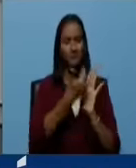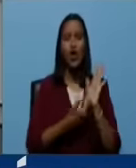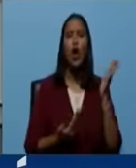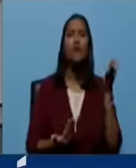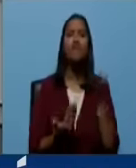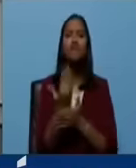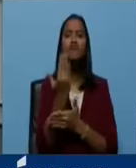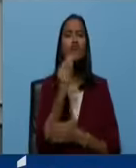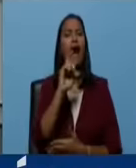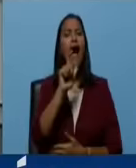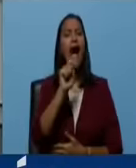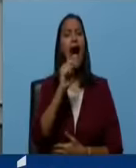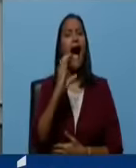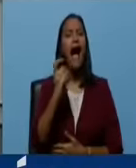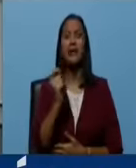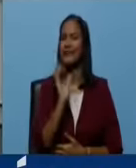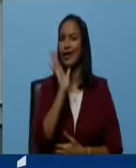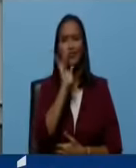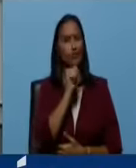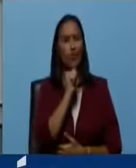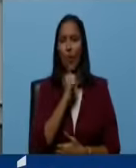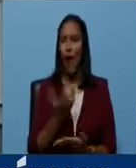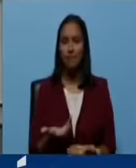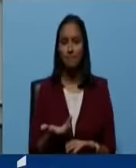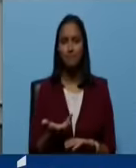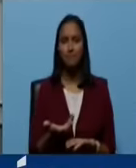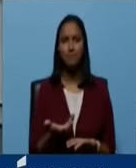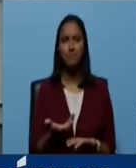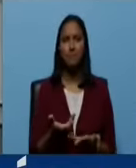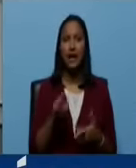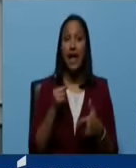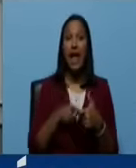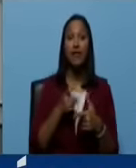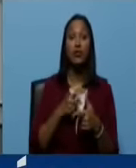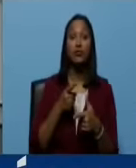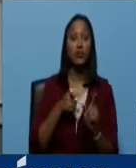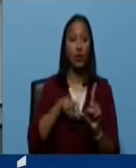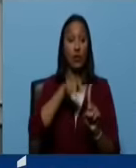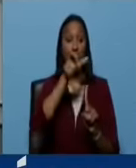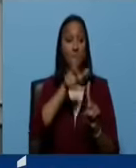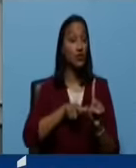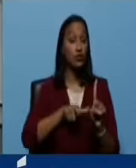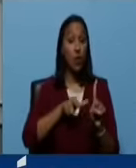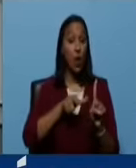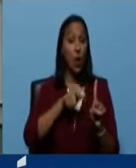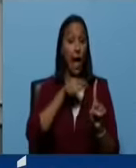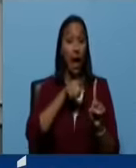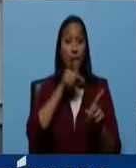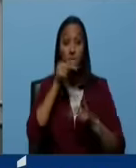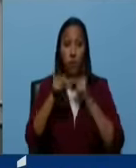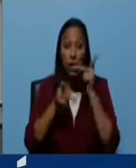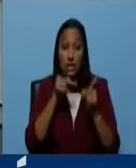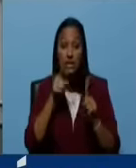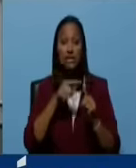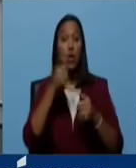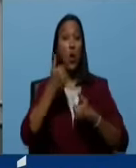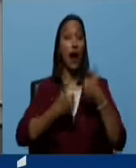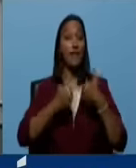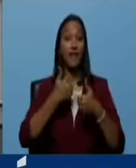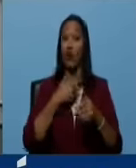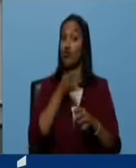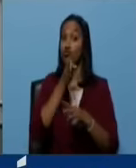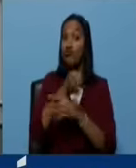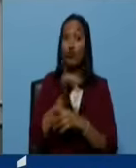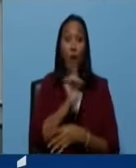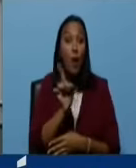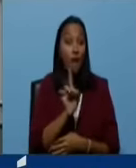se le cita a la instancia electoral respectiva, eso está grabado, y en su momento formando parte de